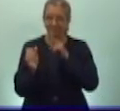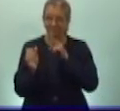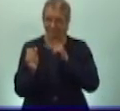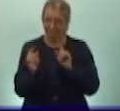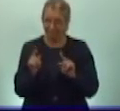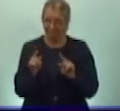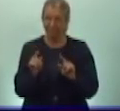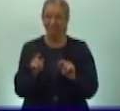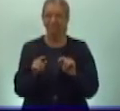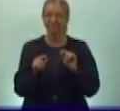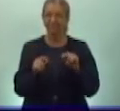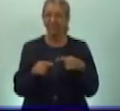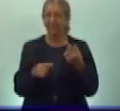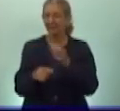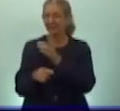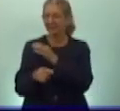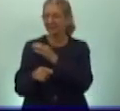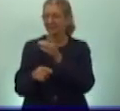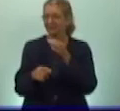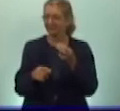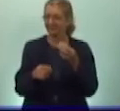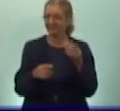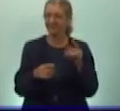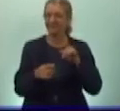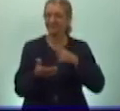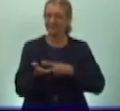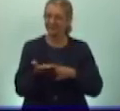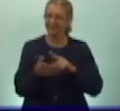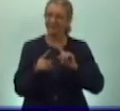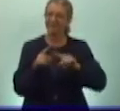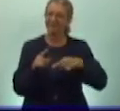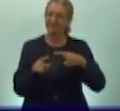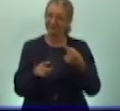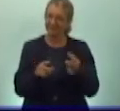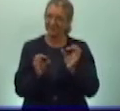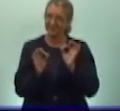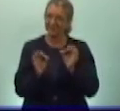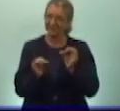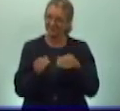supuesto, invitarlos a que la próxima semana, en igual